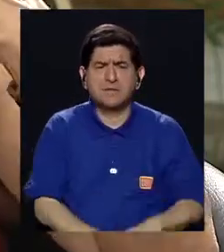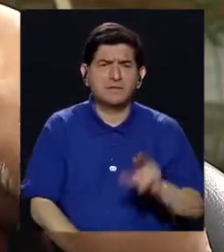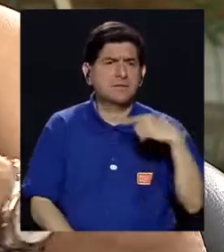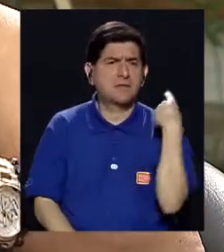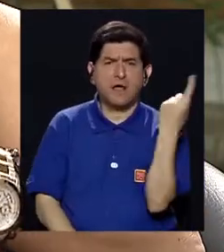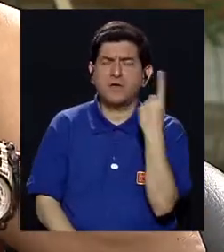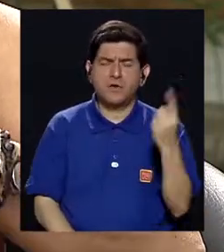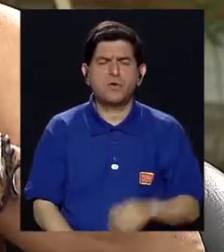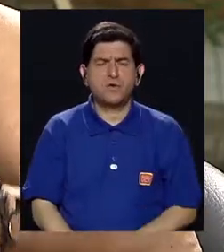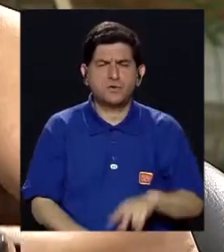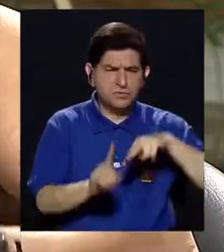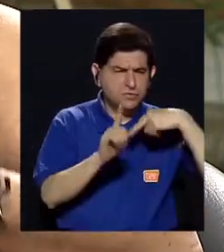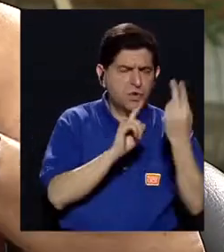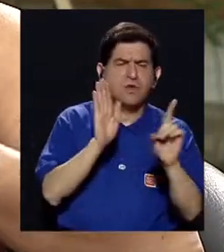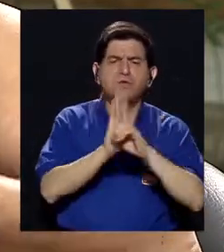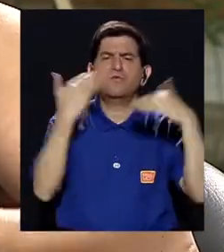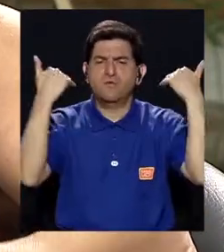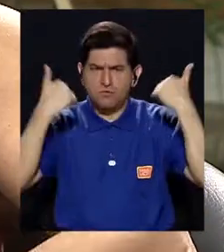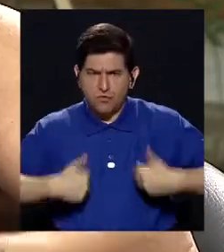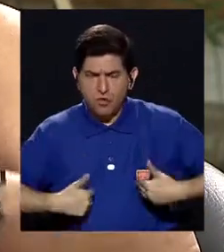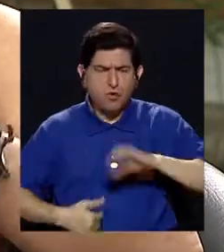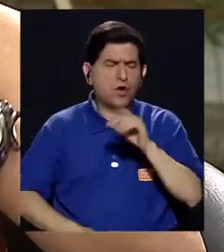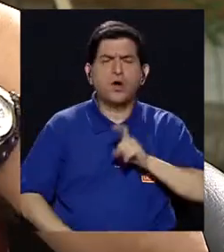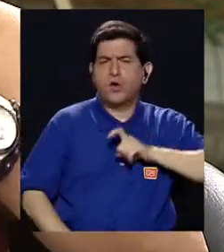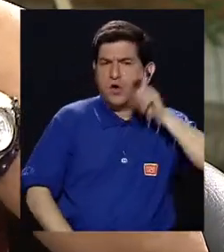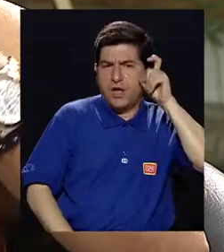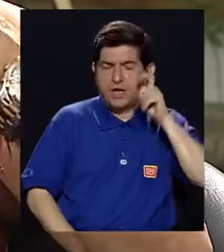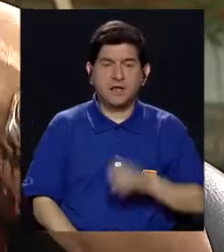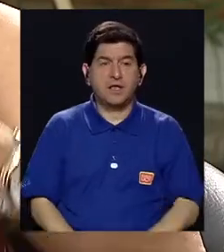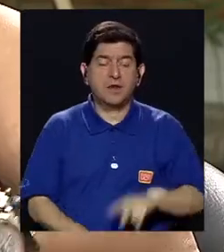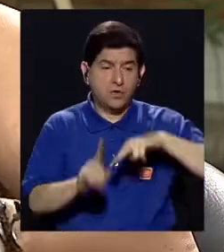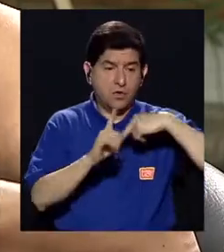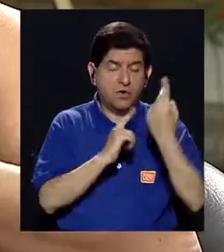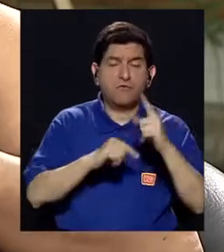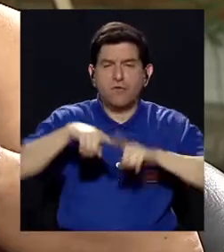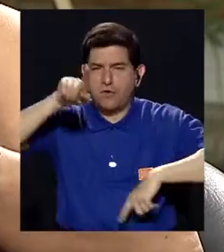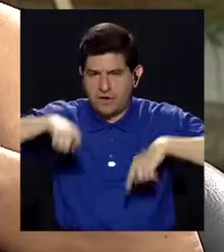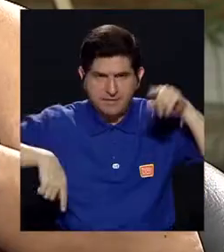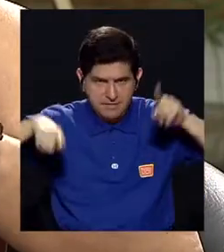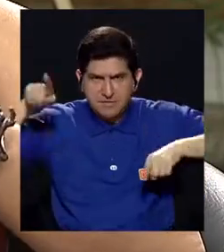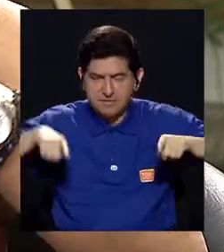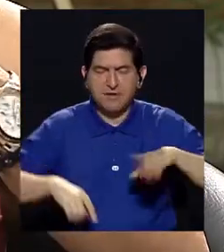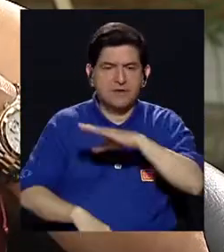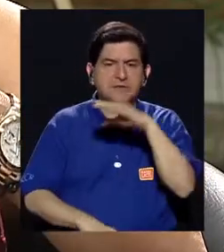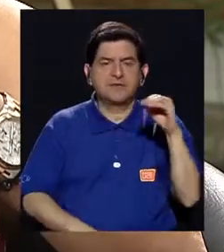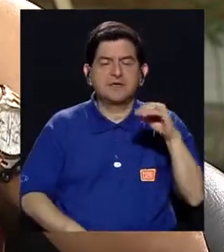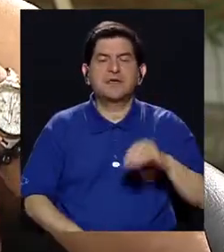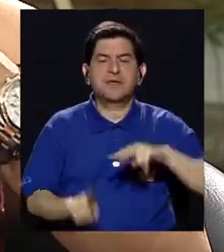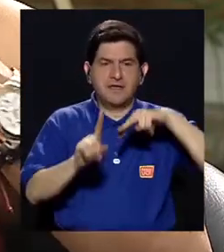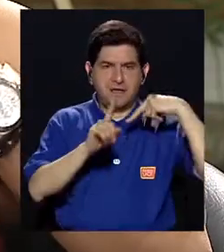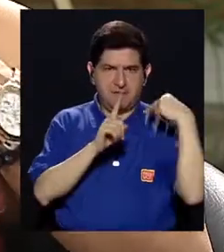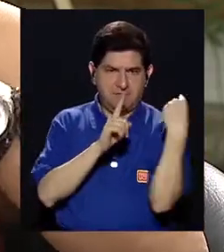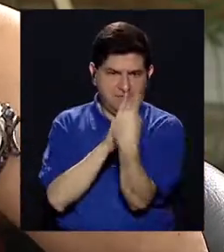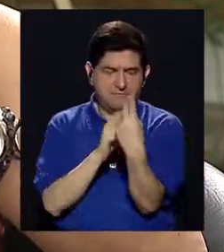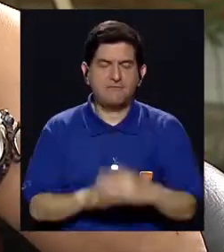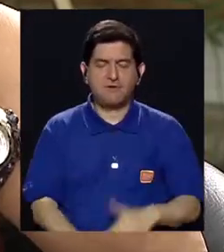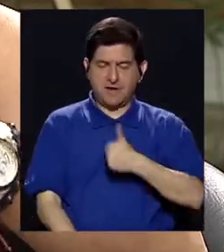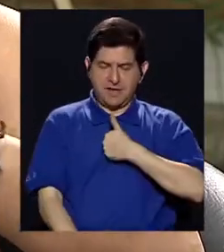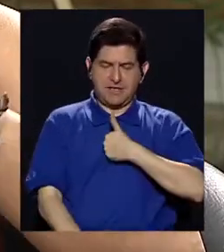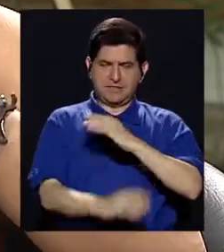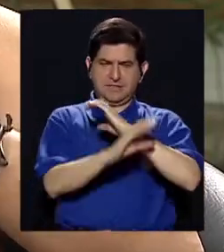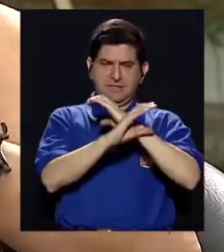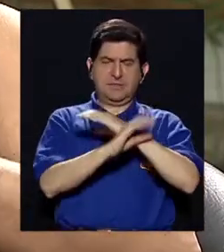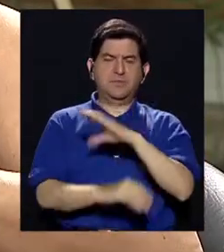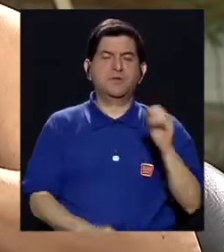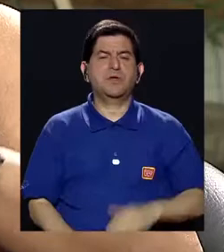no solo se da desde el enfoque de los derechos humanos y de género, sino desde el enfoque de las diversidades y del enfoque del